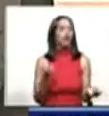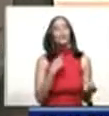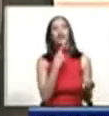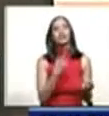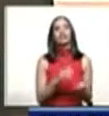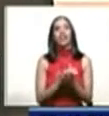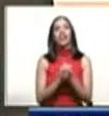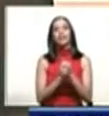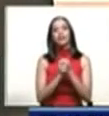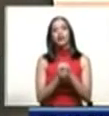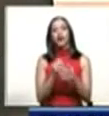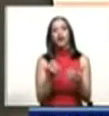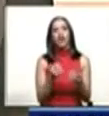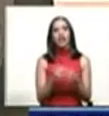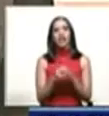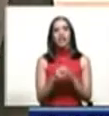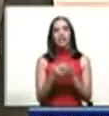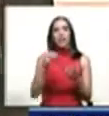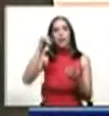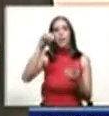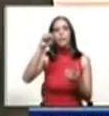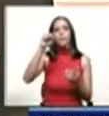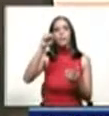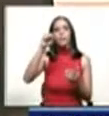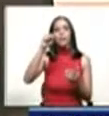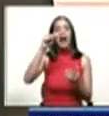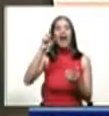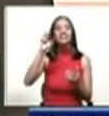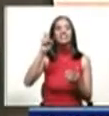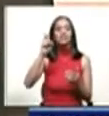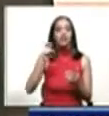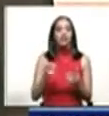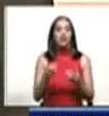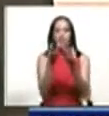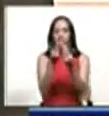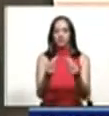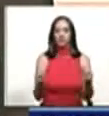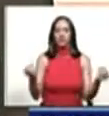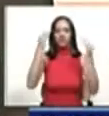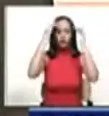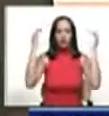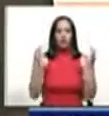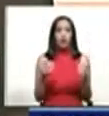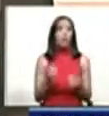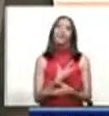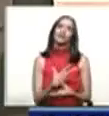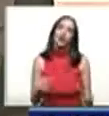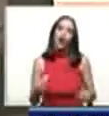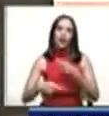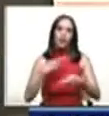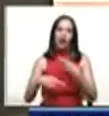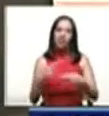esa frase del señor Carlos Marx, de todo lo sólido se desvanece en el aire. Pues no se va a desvanecer la revolución bolivariana, por el contrario,